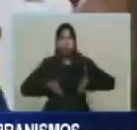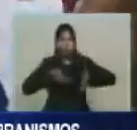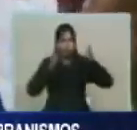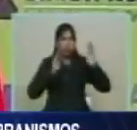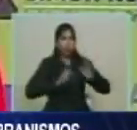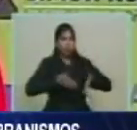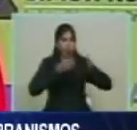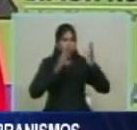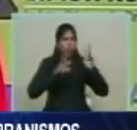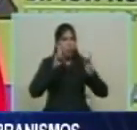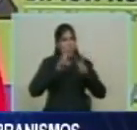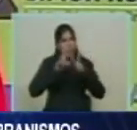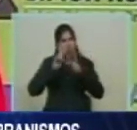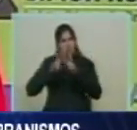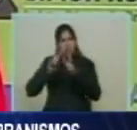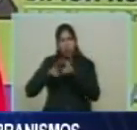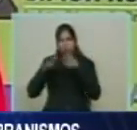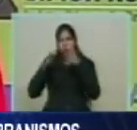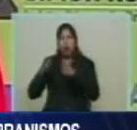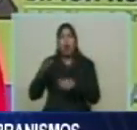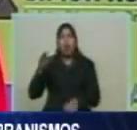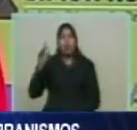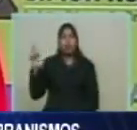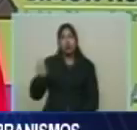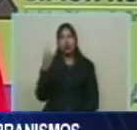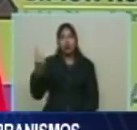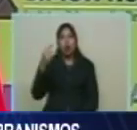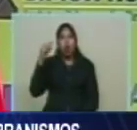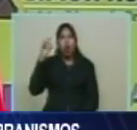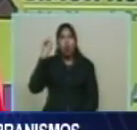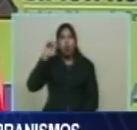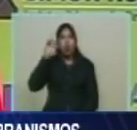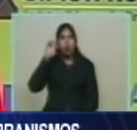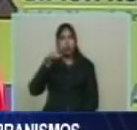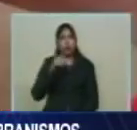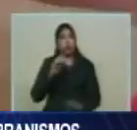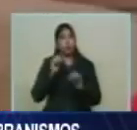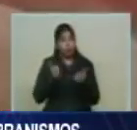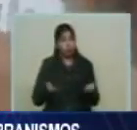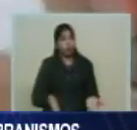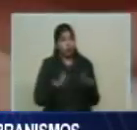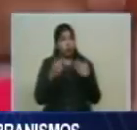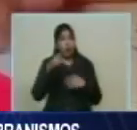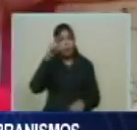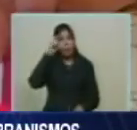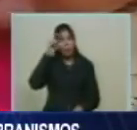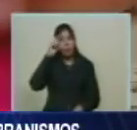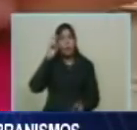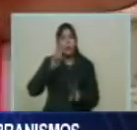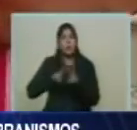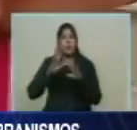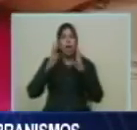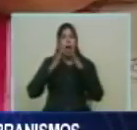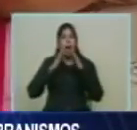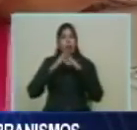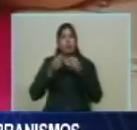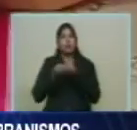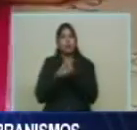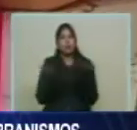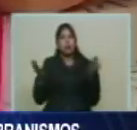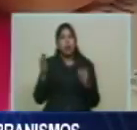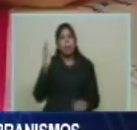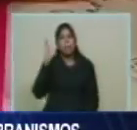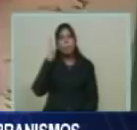Vivienda Venezuela. Elías Agua, adelante, compañero, con este plan. Vivienda,